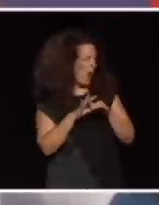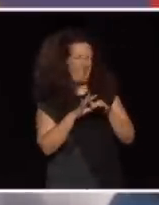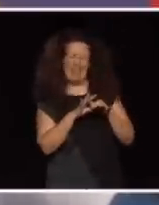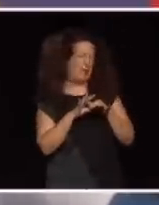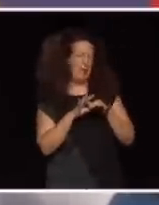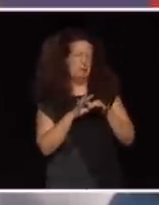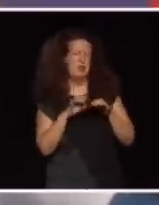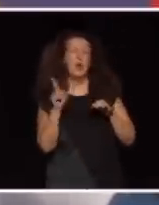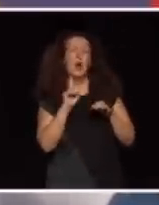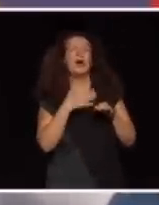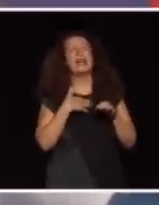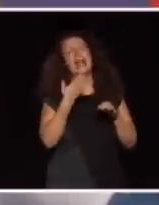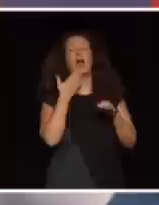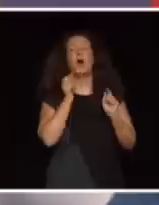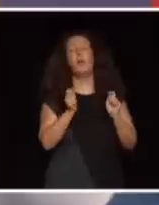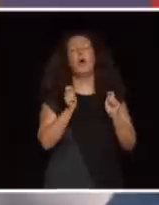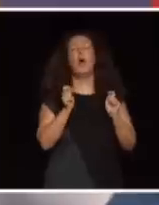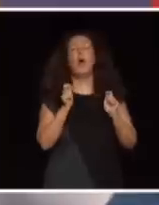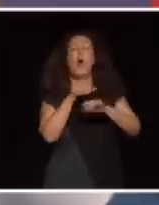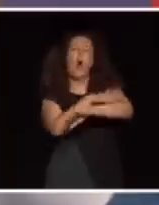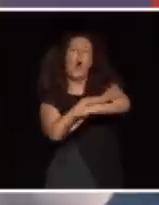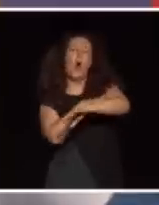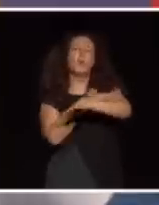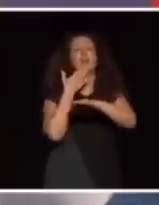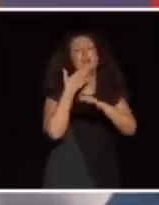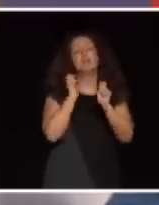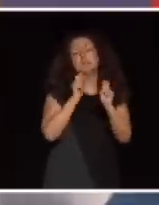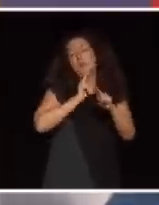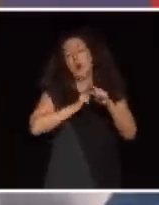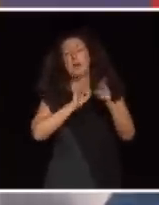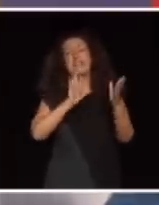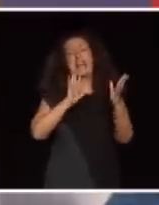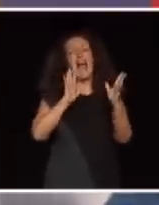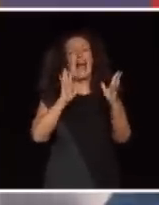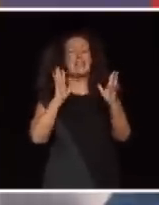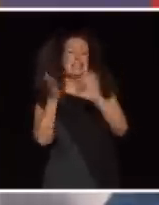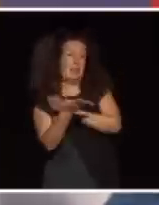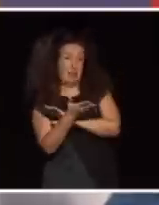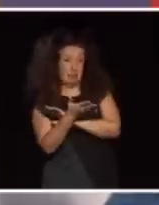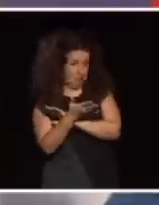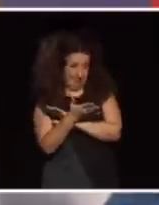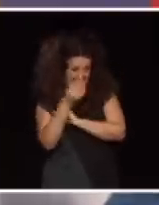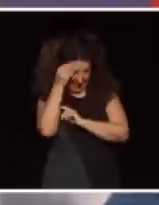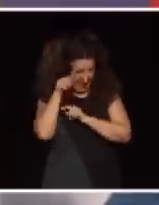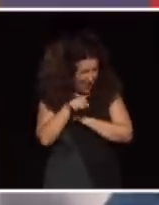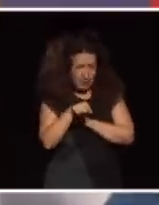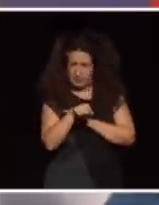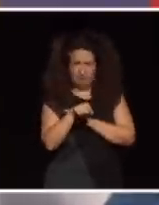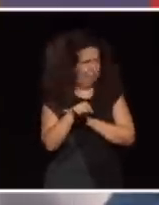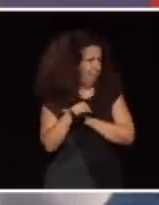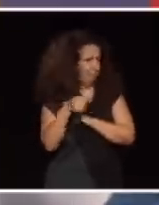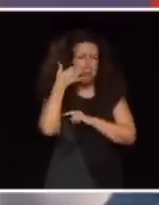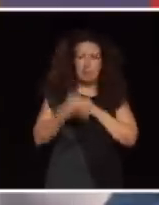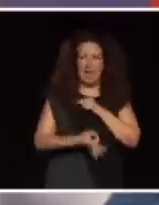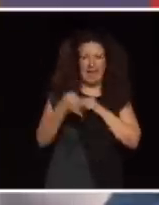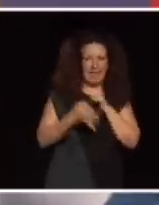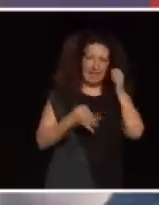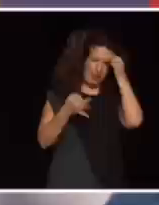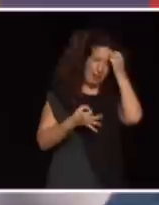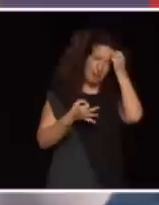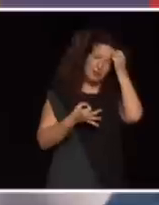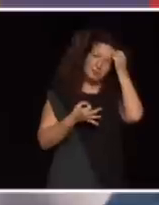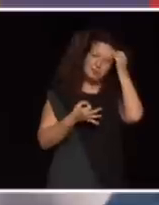gobierno de transición. Y creo, compañeros y compañeras, que eso es enormemente peligroso, que se